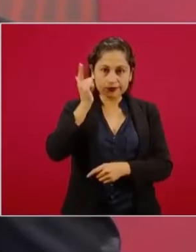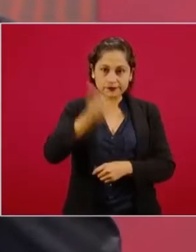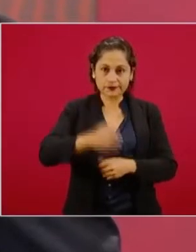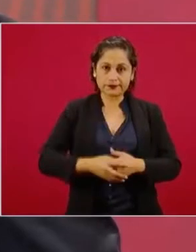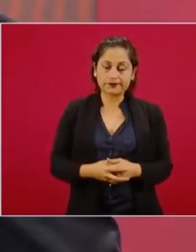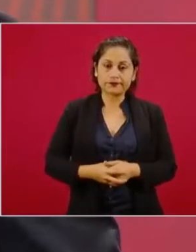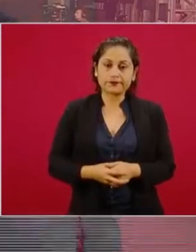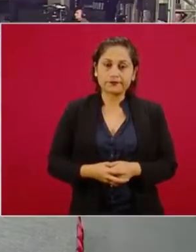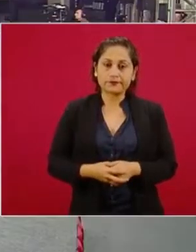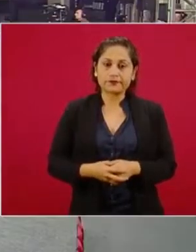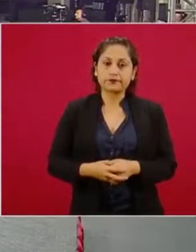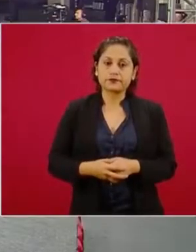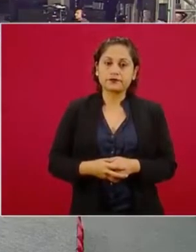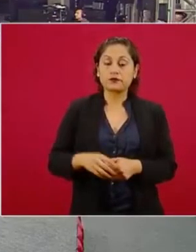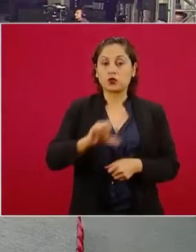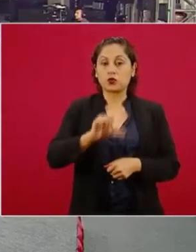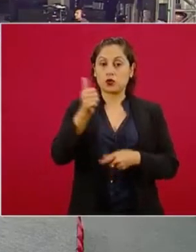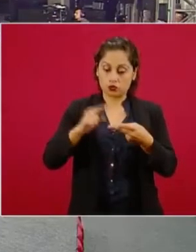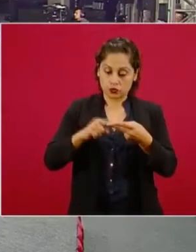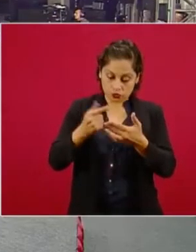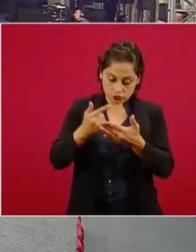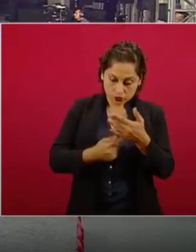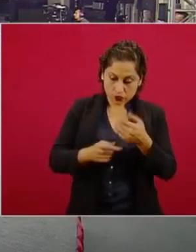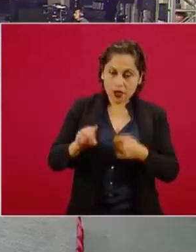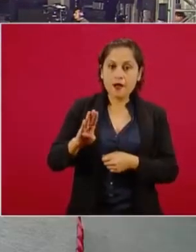Adelante. Entonces vamos con Benito.